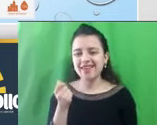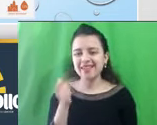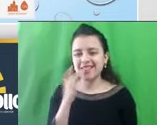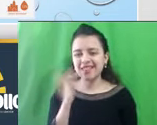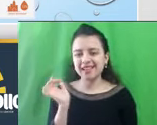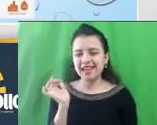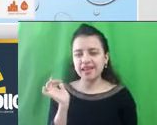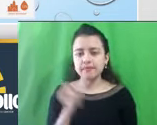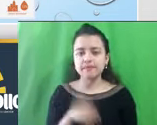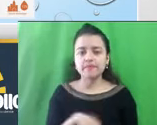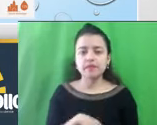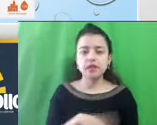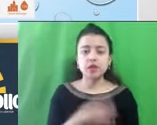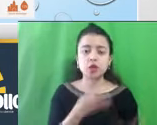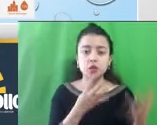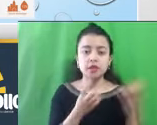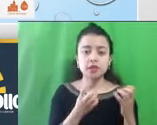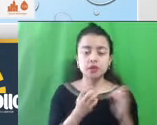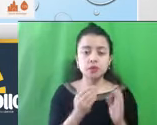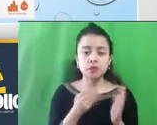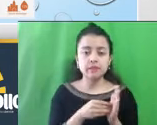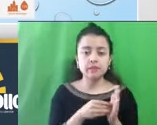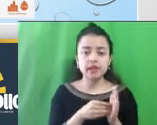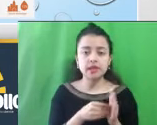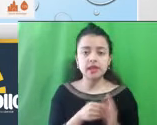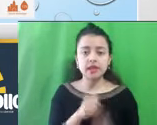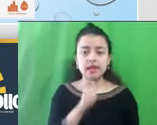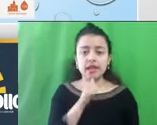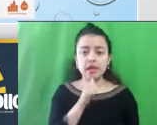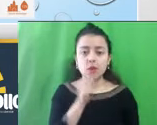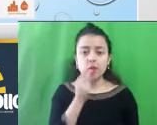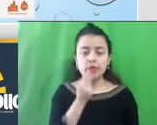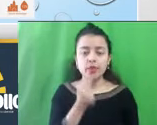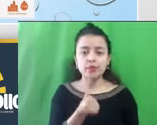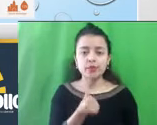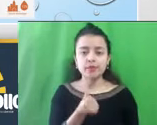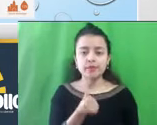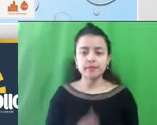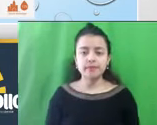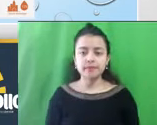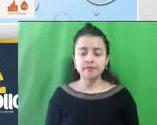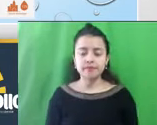dulce. La estoy buscando acá que no alcanzo a verla ya en el tablero.